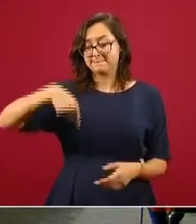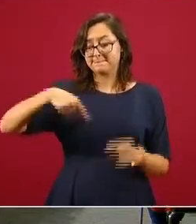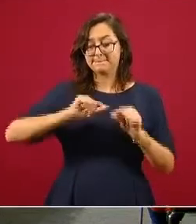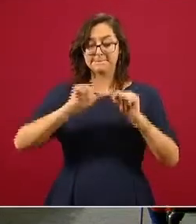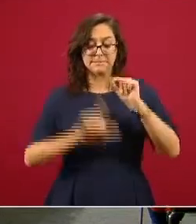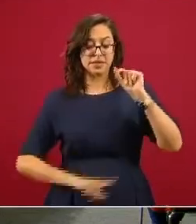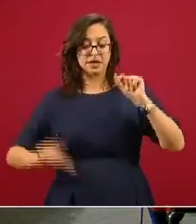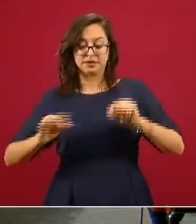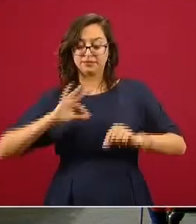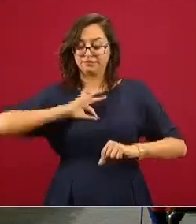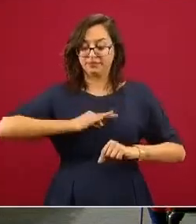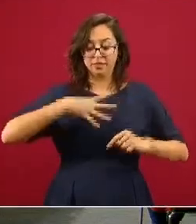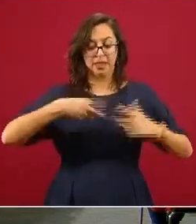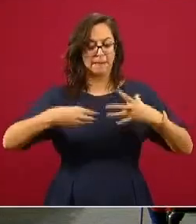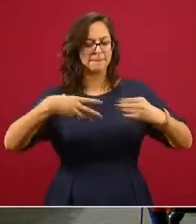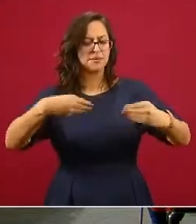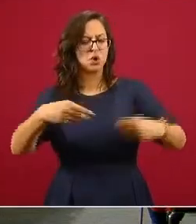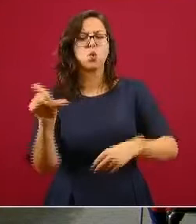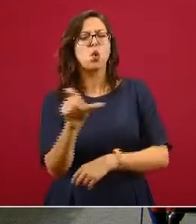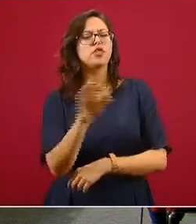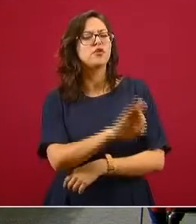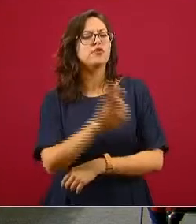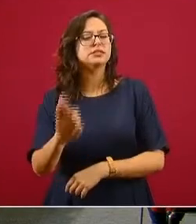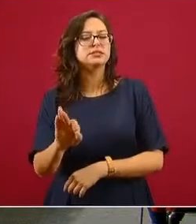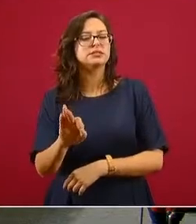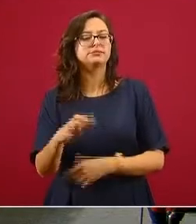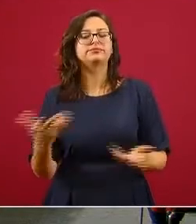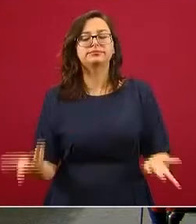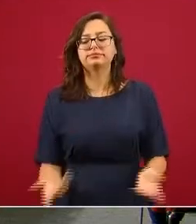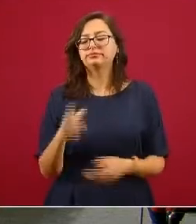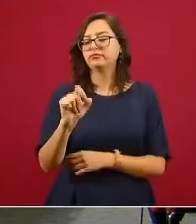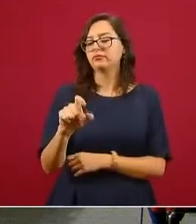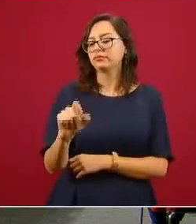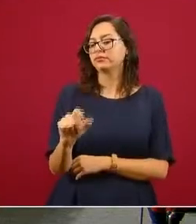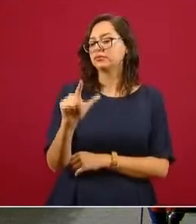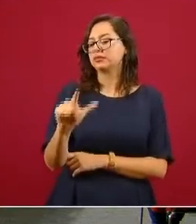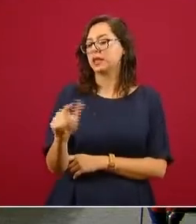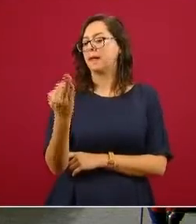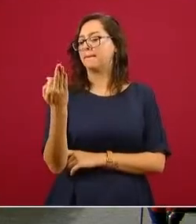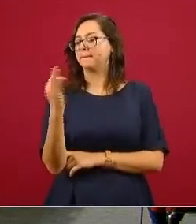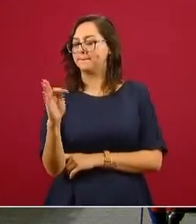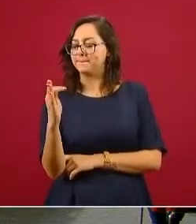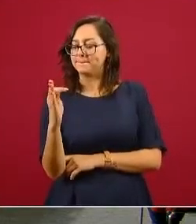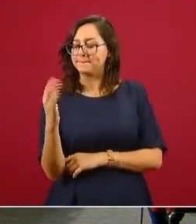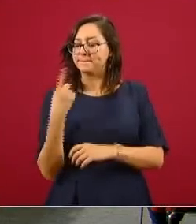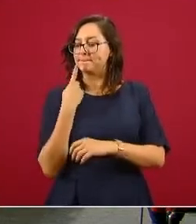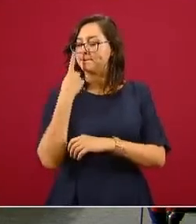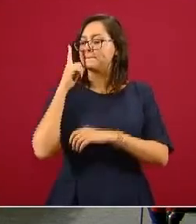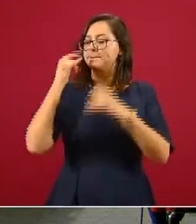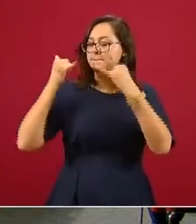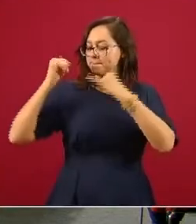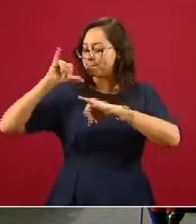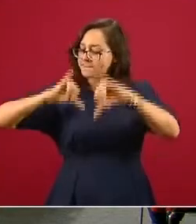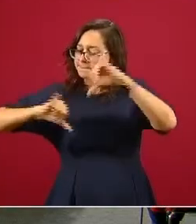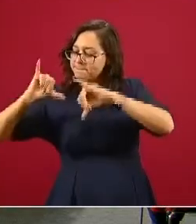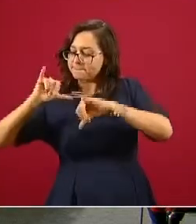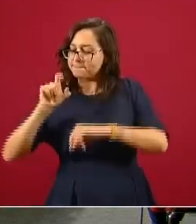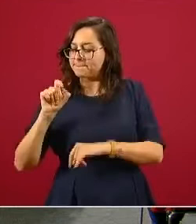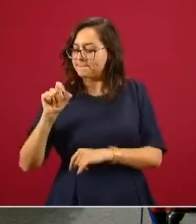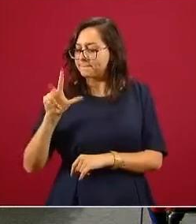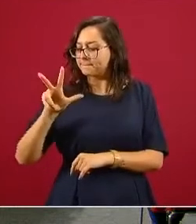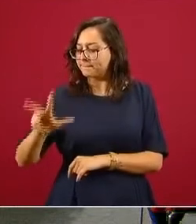México, 27 de febrero, la noche del 27 de febrero, la confirmación por laboratorio se realizó el